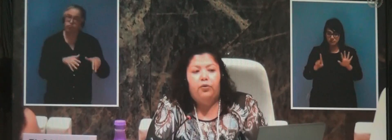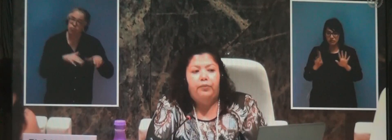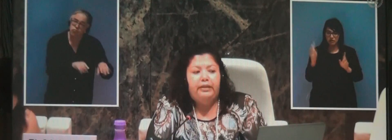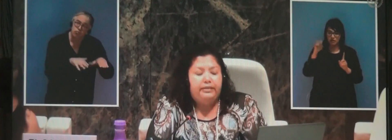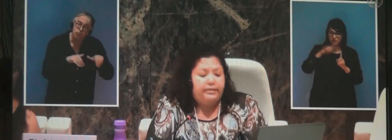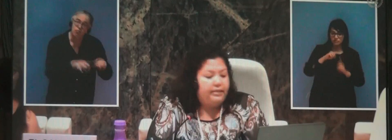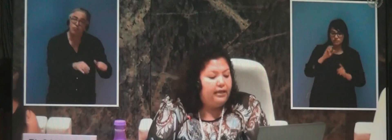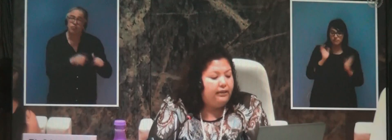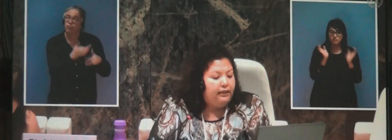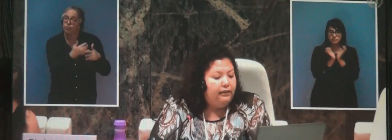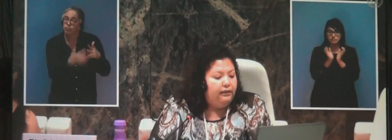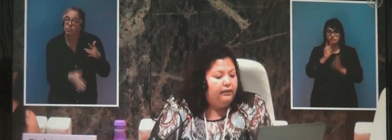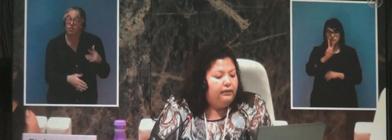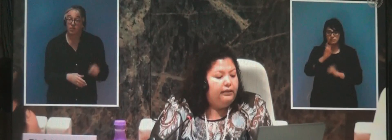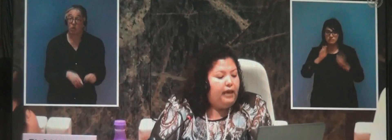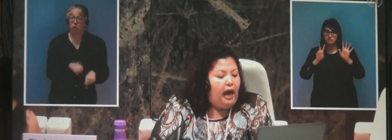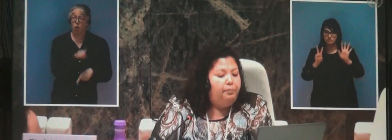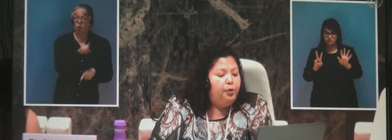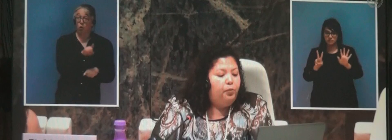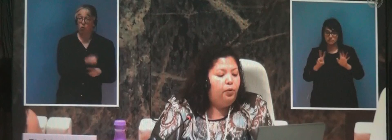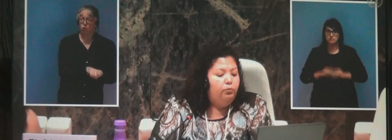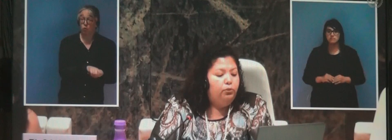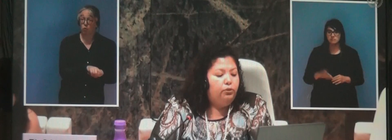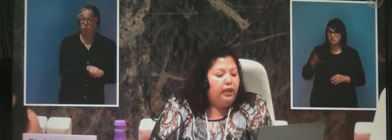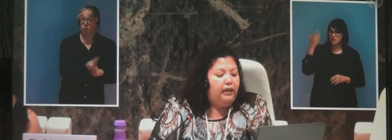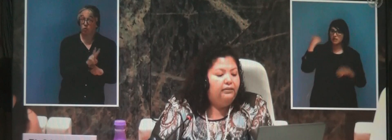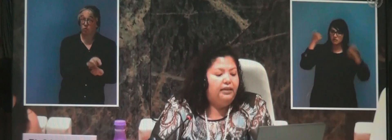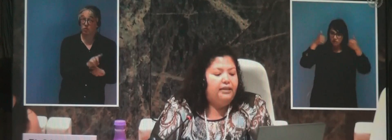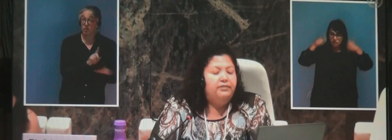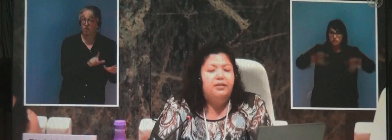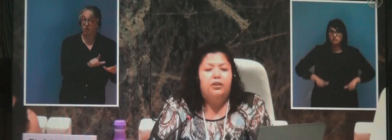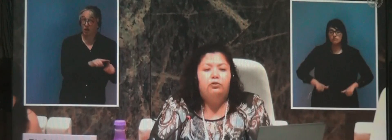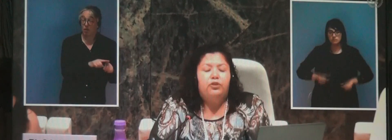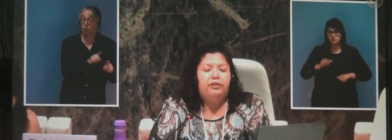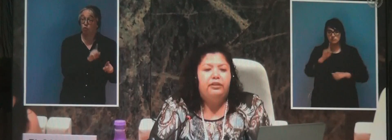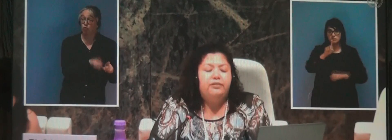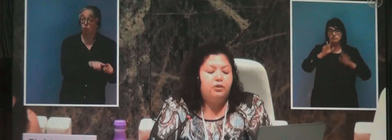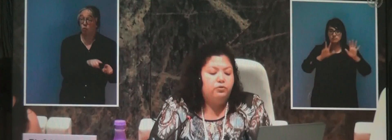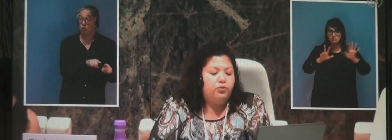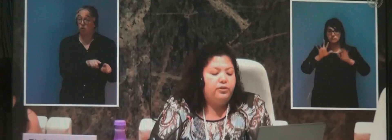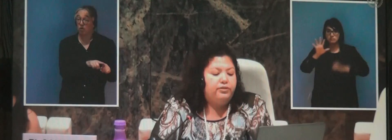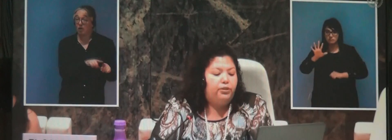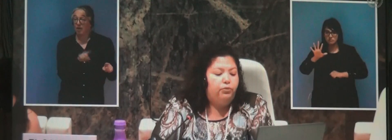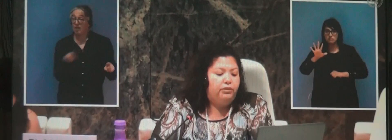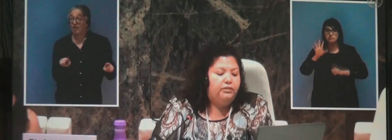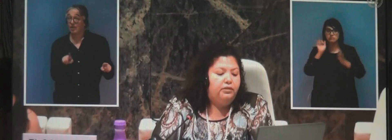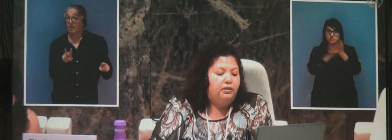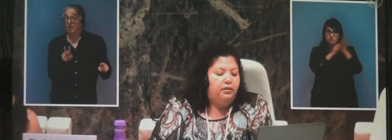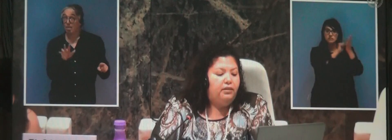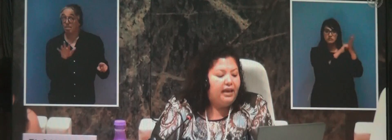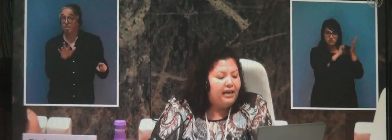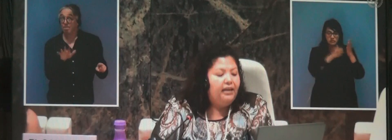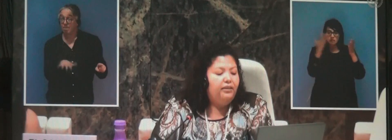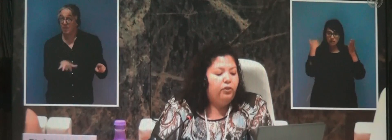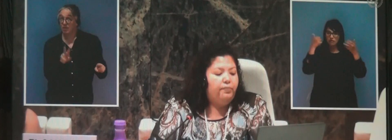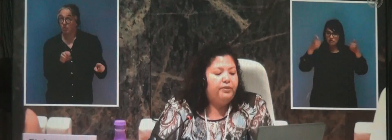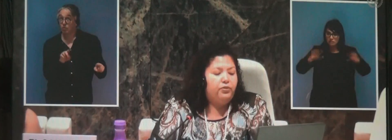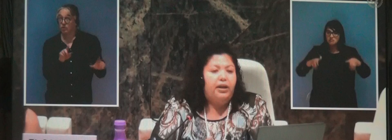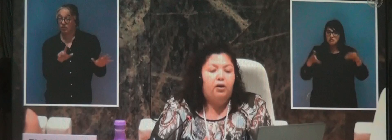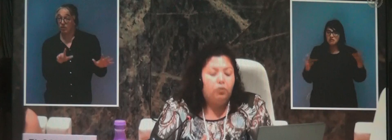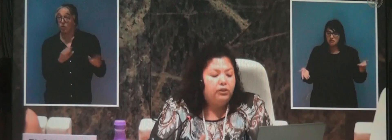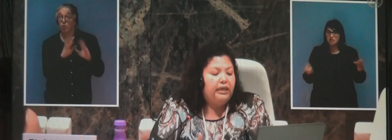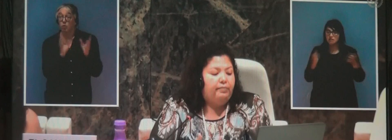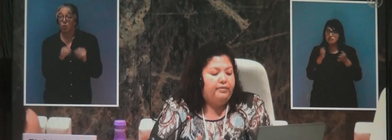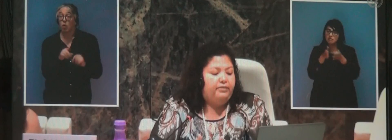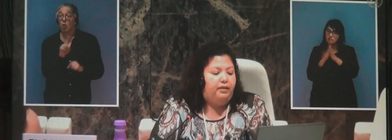mayo de 2017, aprobó un total de 185 solicitudes de crédito de